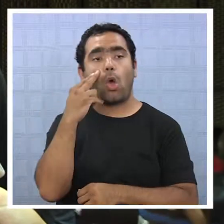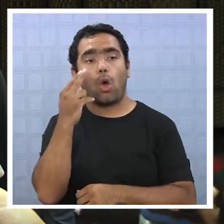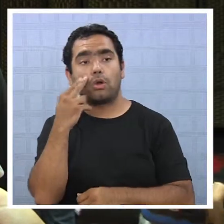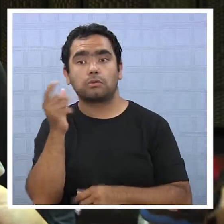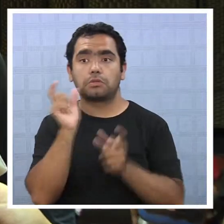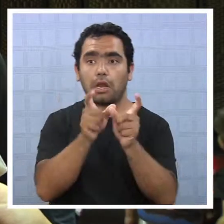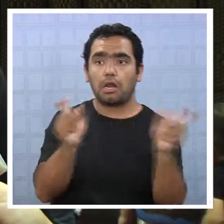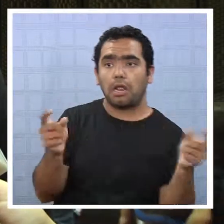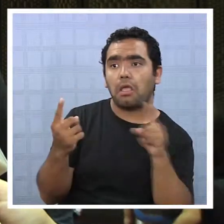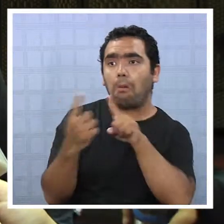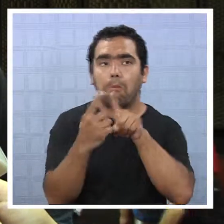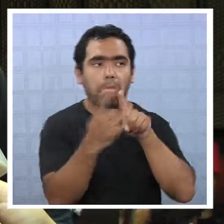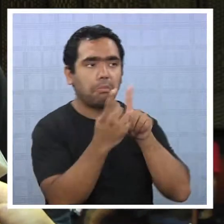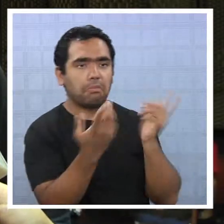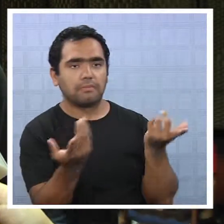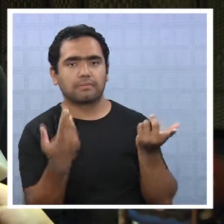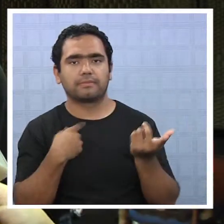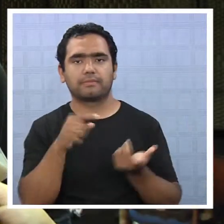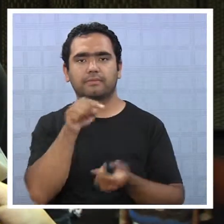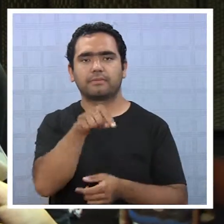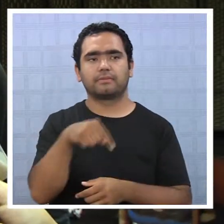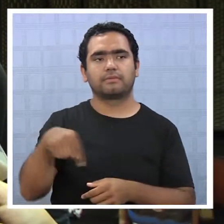aprender y a conocer gente nueva,